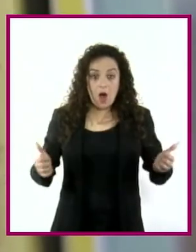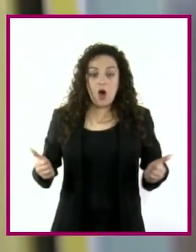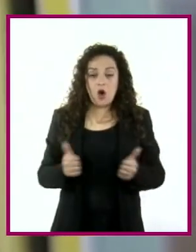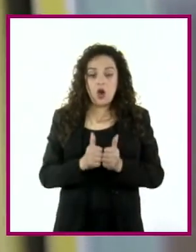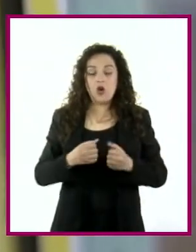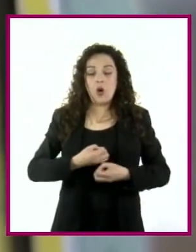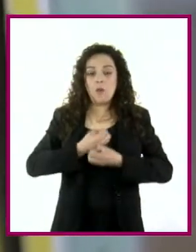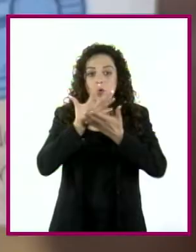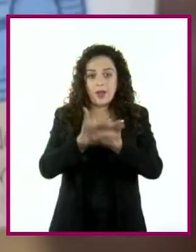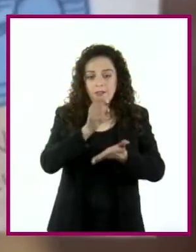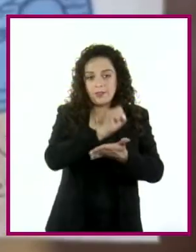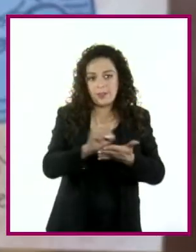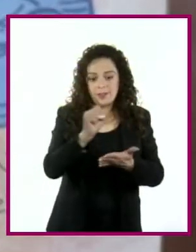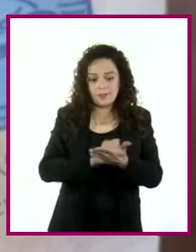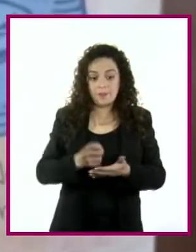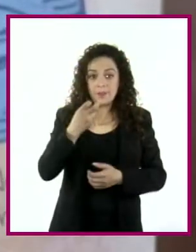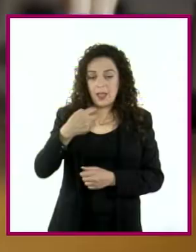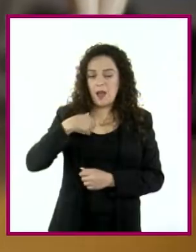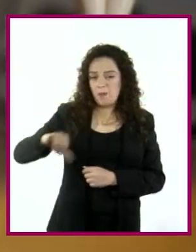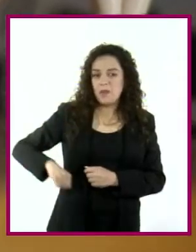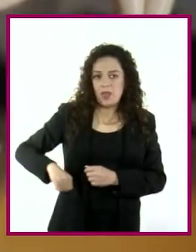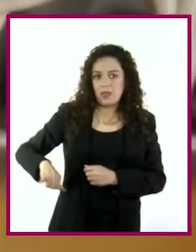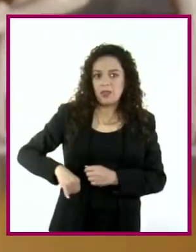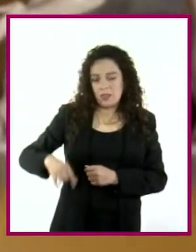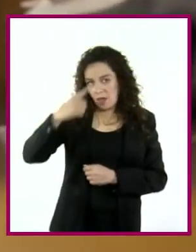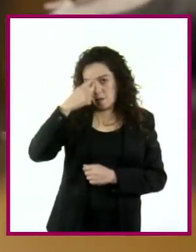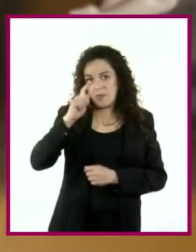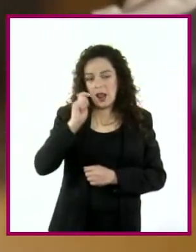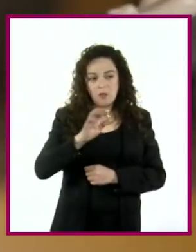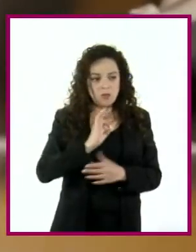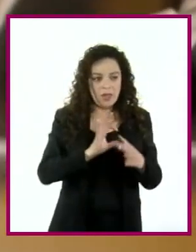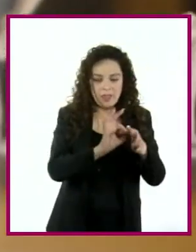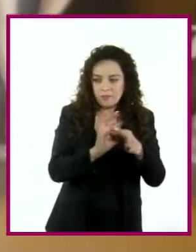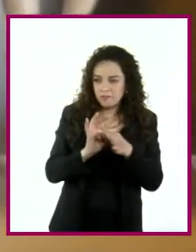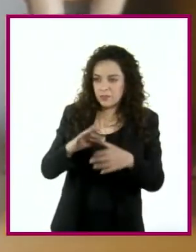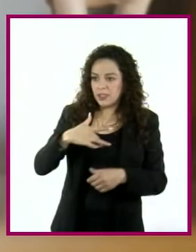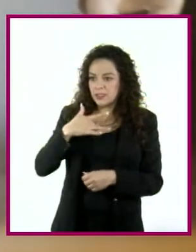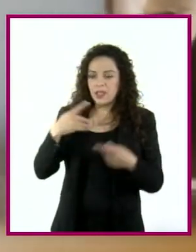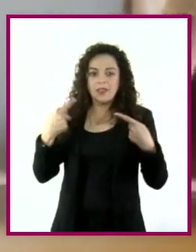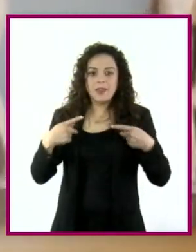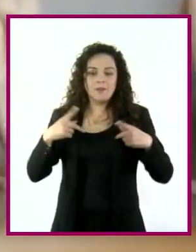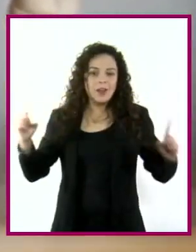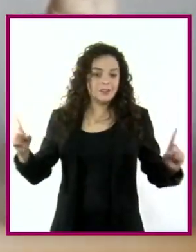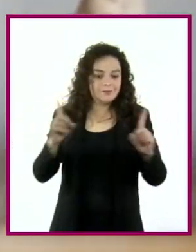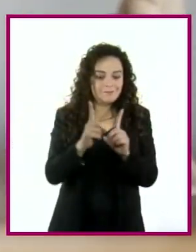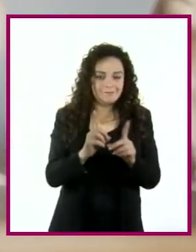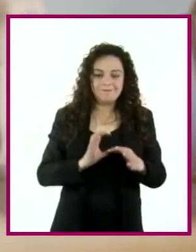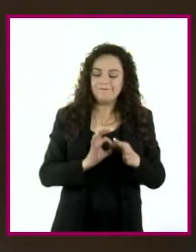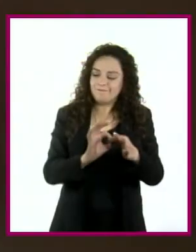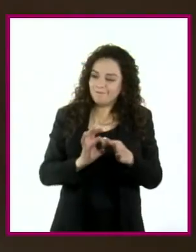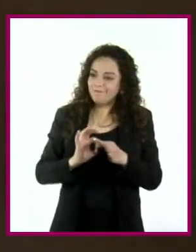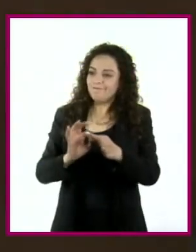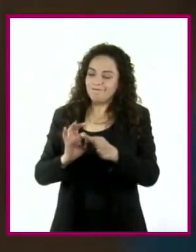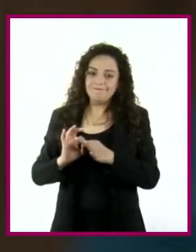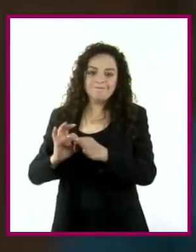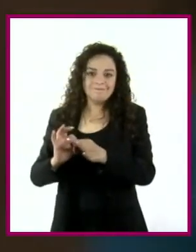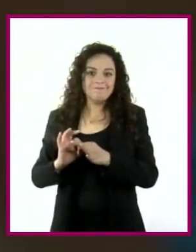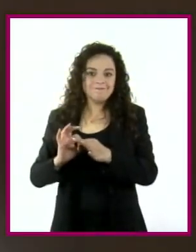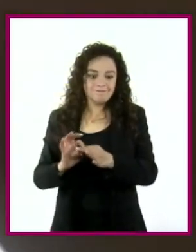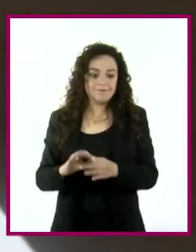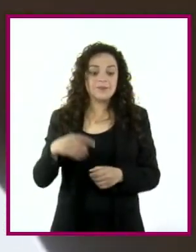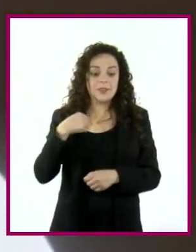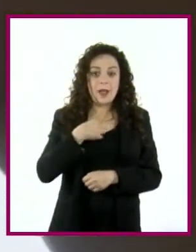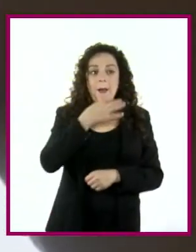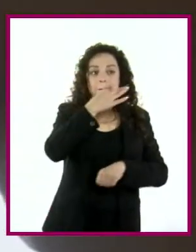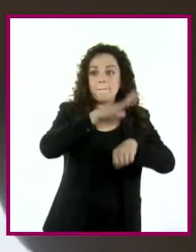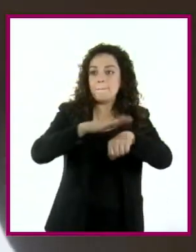de escritura. Me interesa llevar a cabo encuentros afectivos, así les llamo yo, a esos encuentros donde yo convoco a la